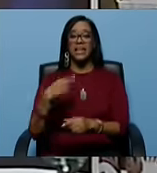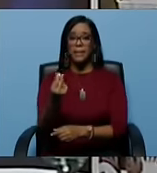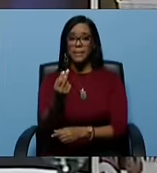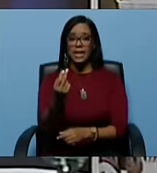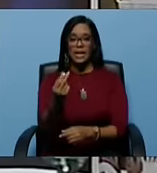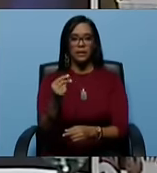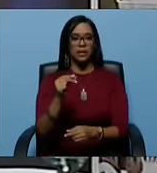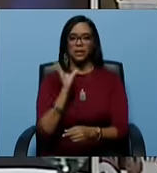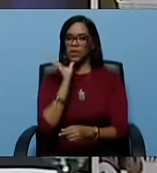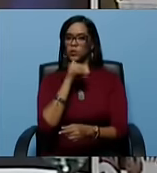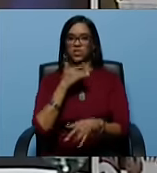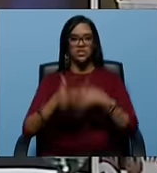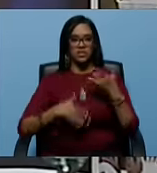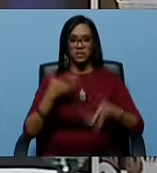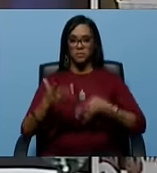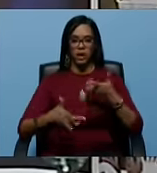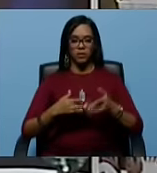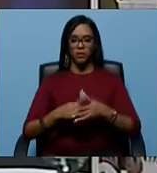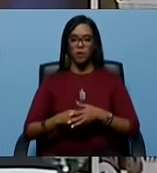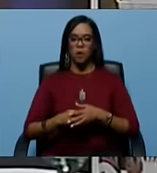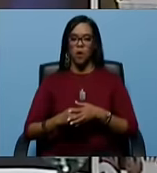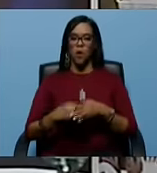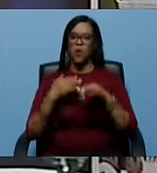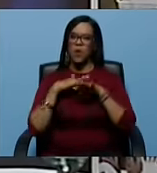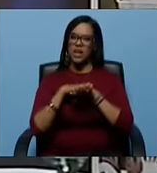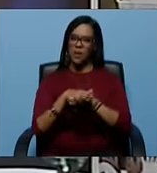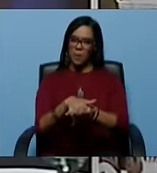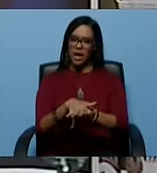escrúpulos. Una combinación,